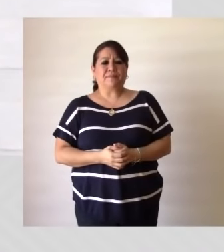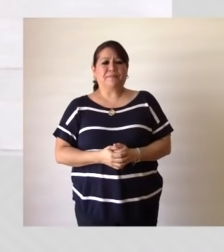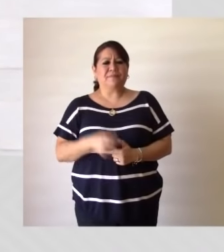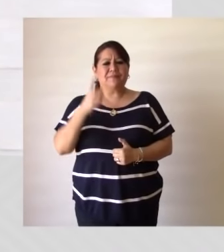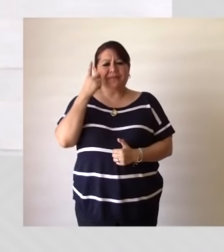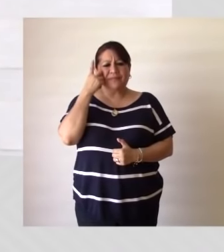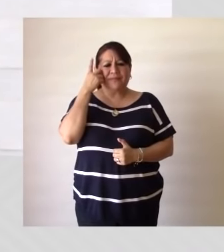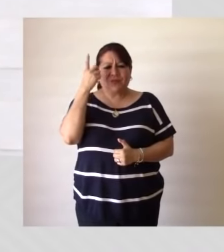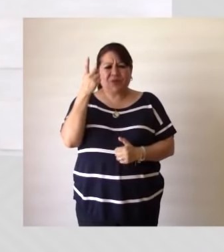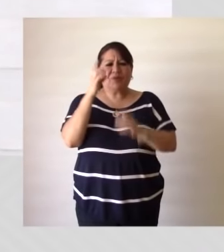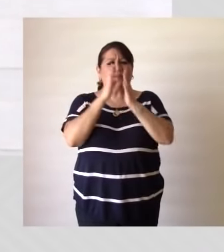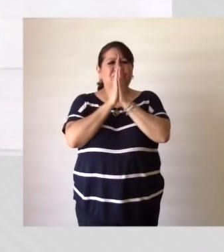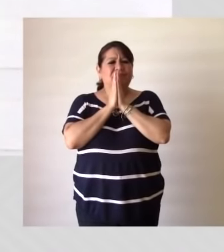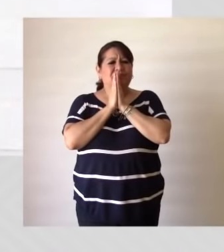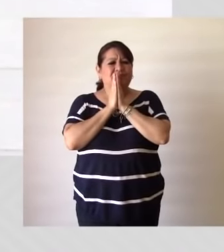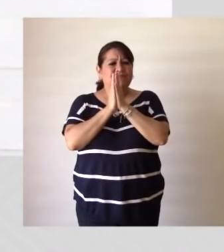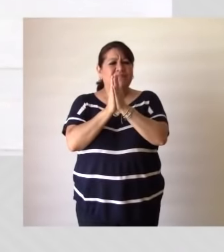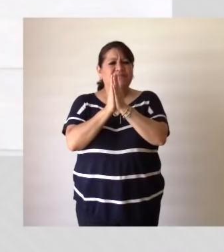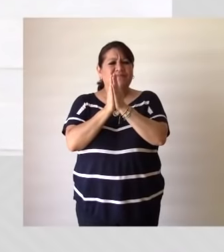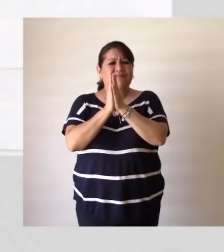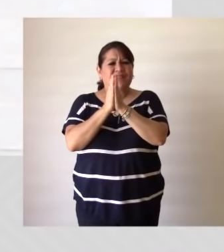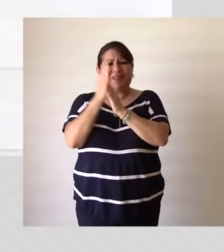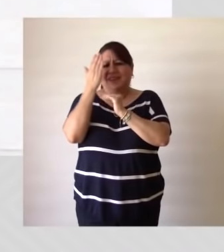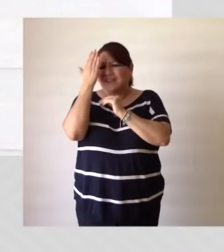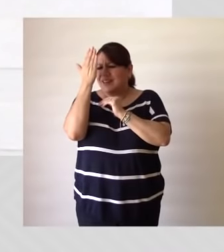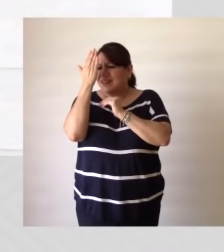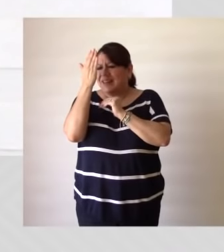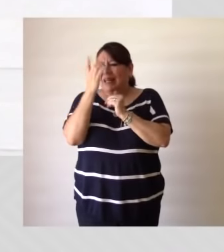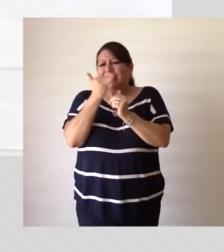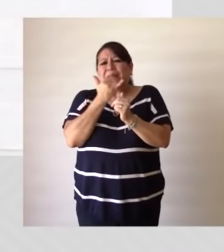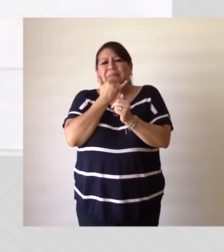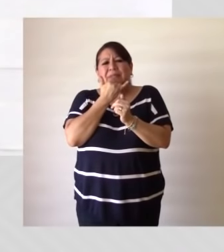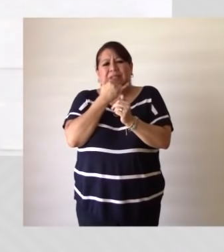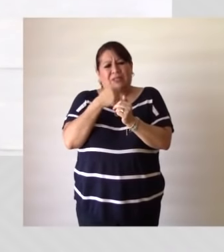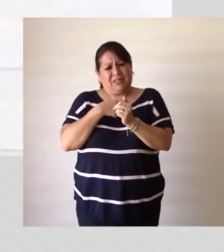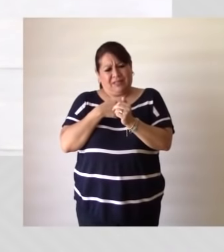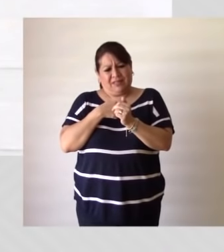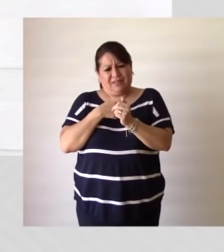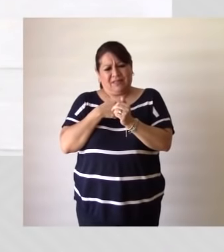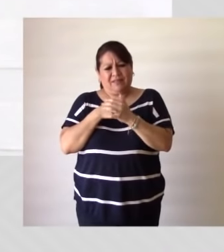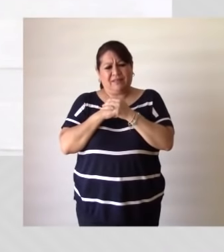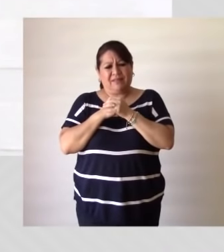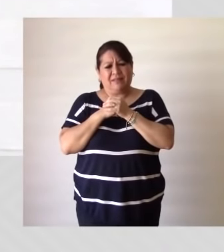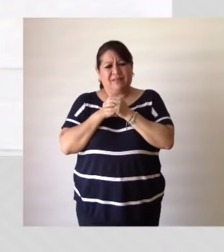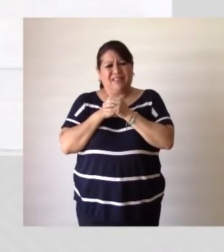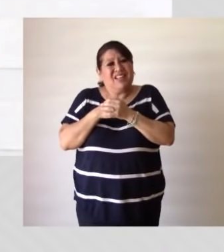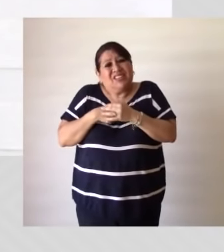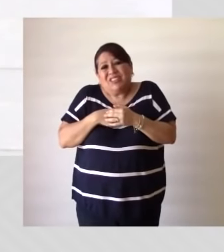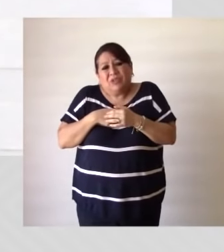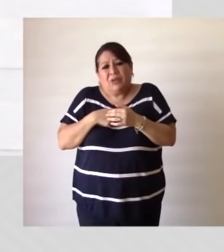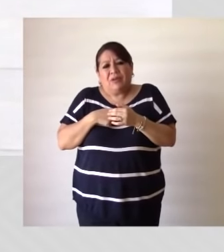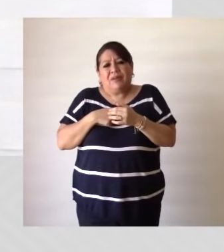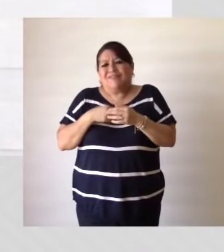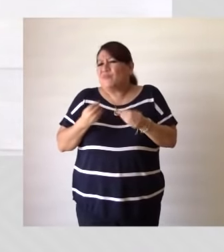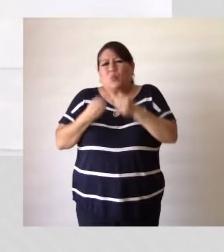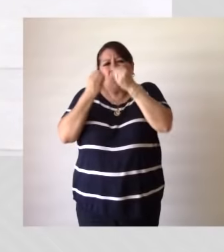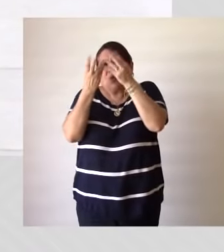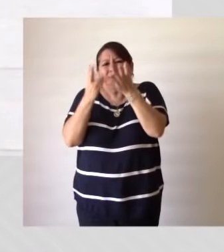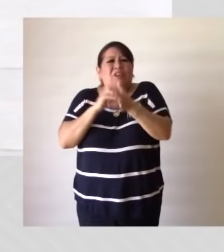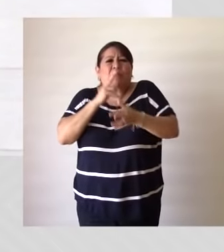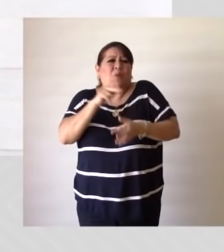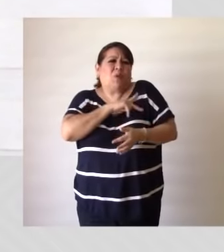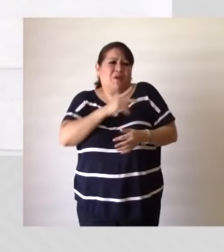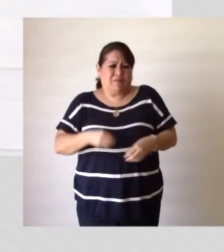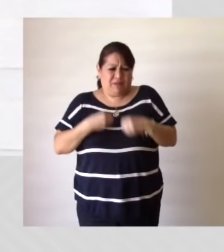primeramente si en algún momento no te hemos entregado lo mejor si en algún momento nuestra actitud ha